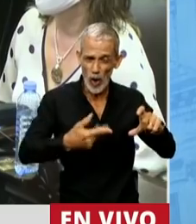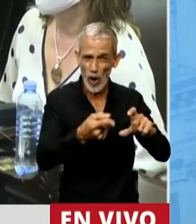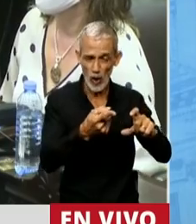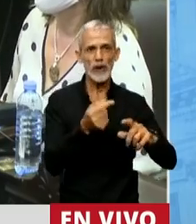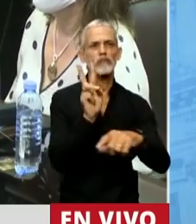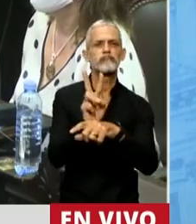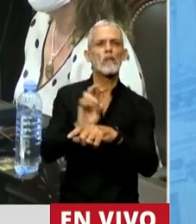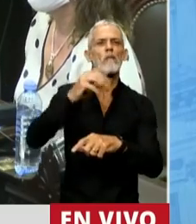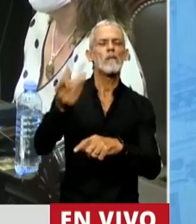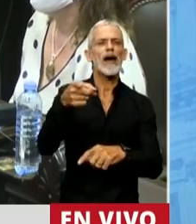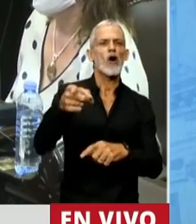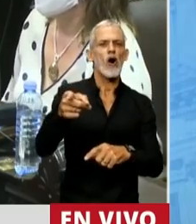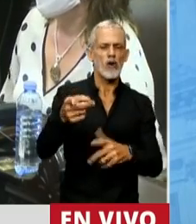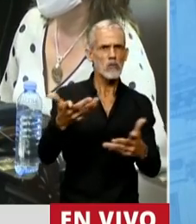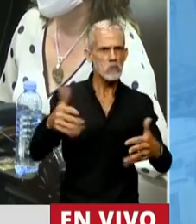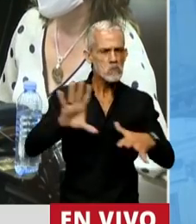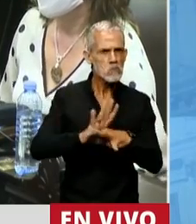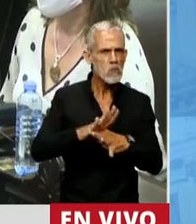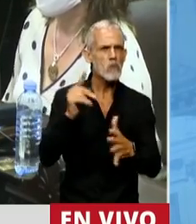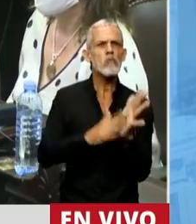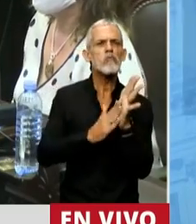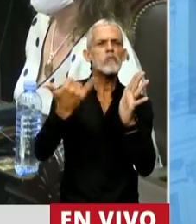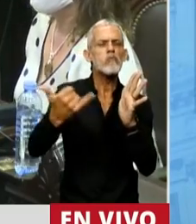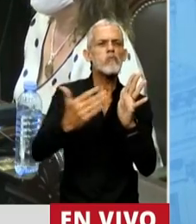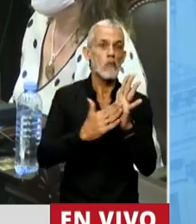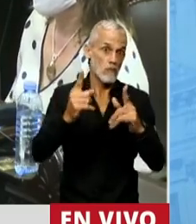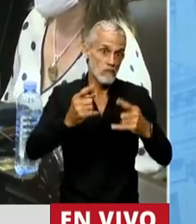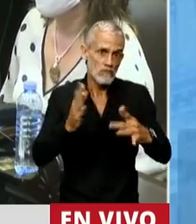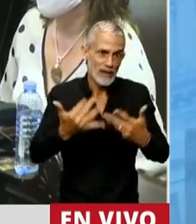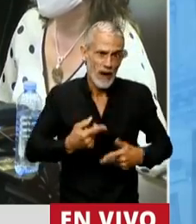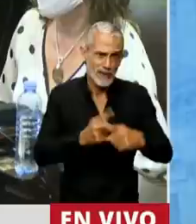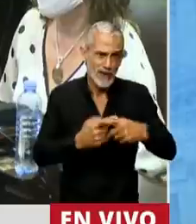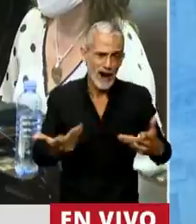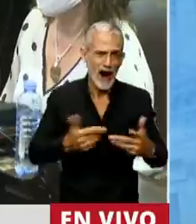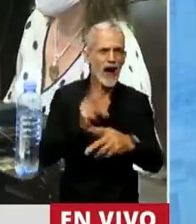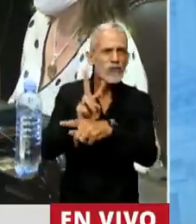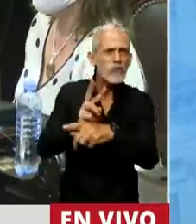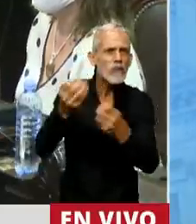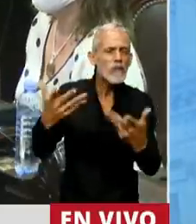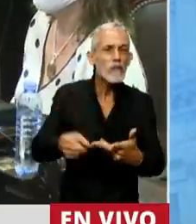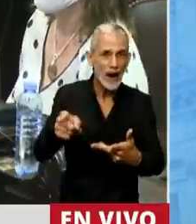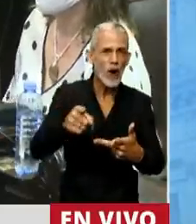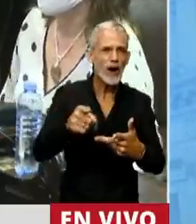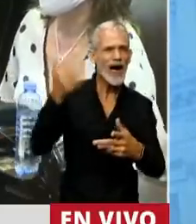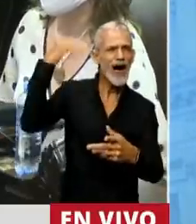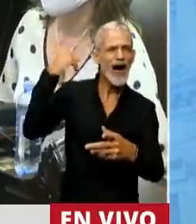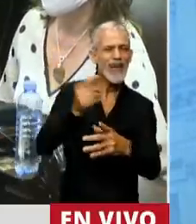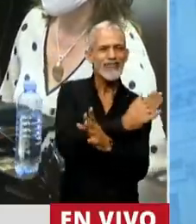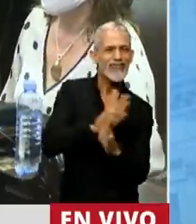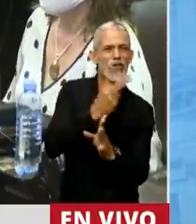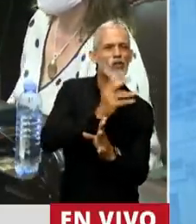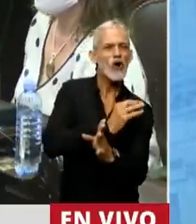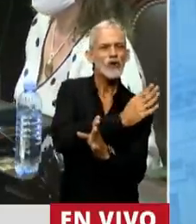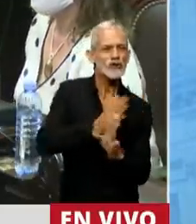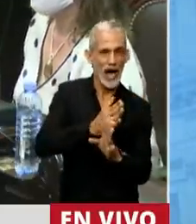protegió mejor, eso está perfectamente demostrado, es matemática, protegió mejor que la que existía durante los